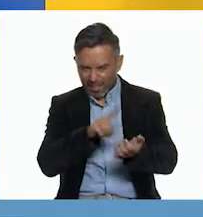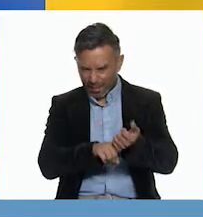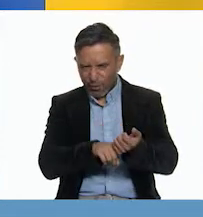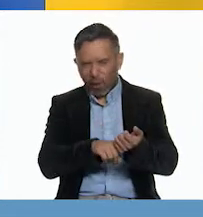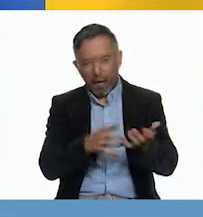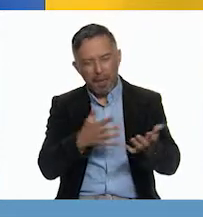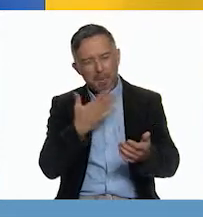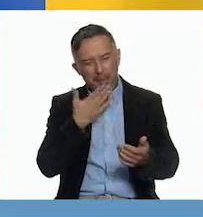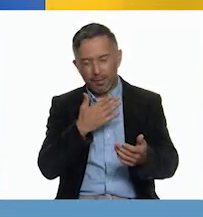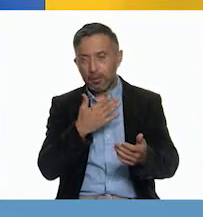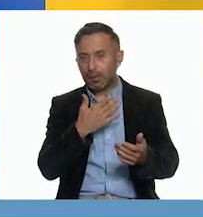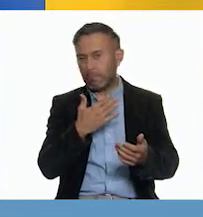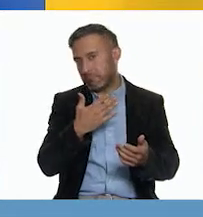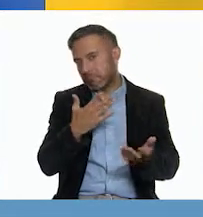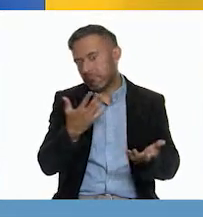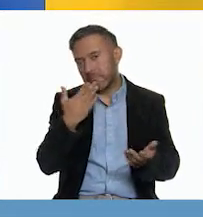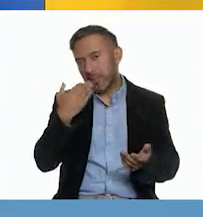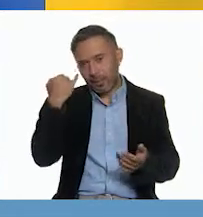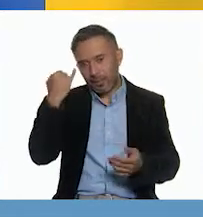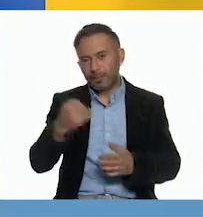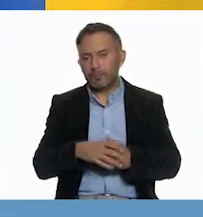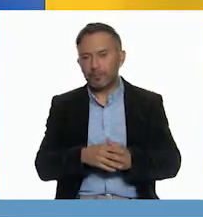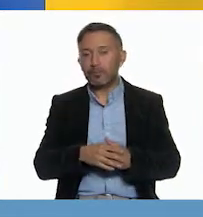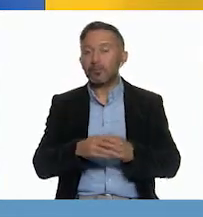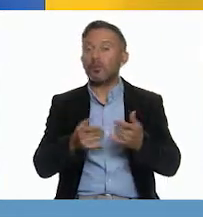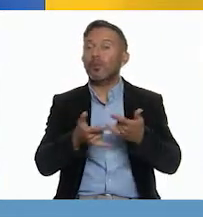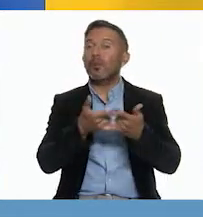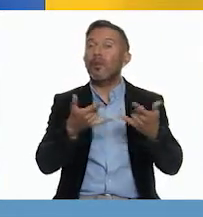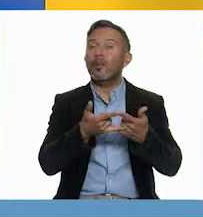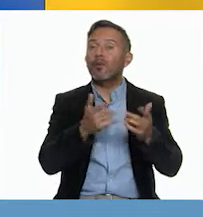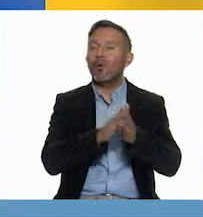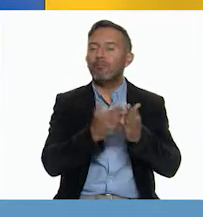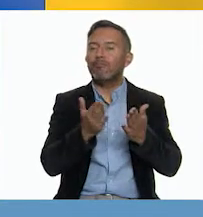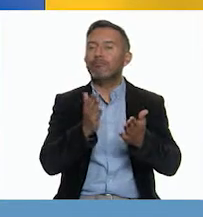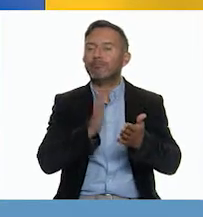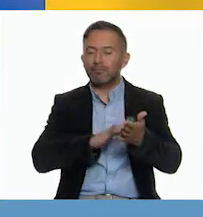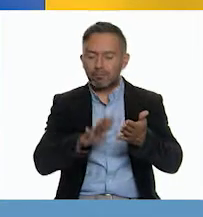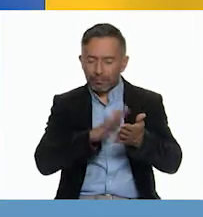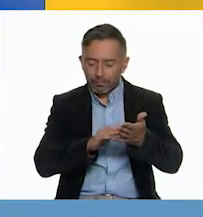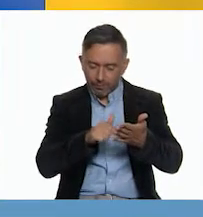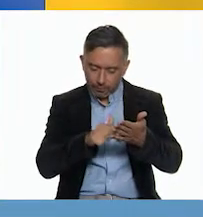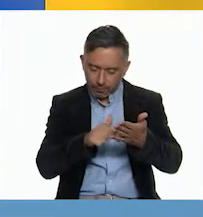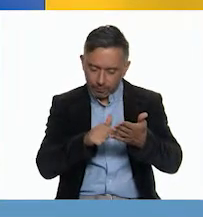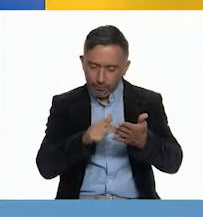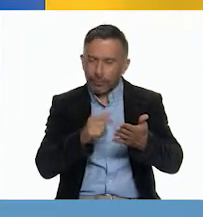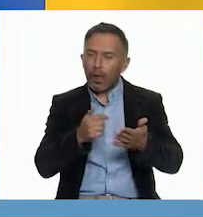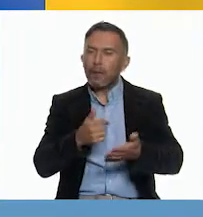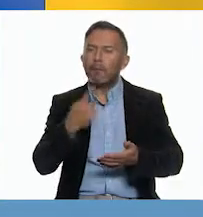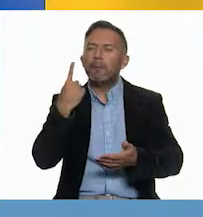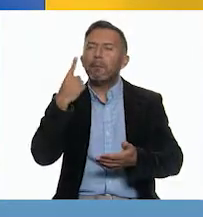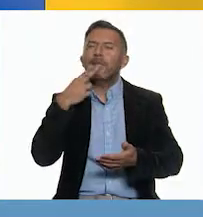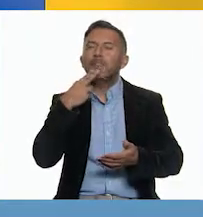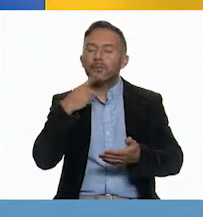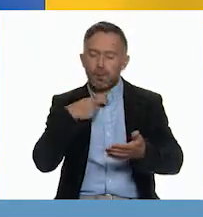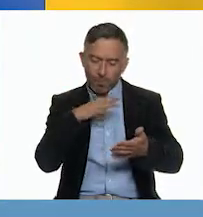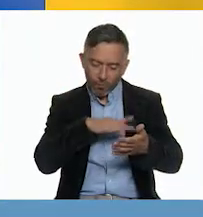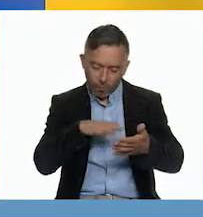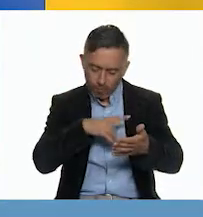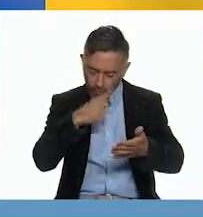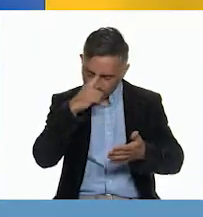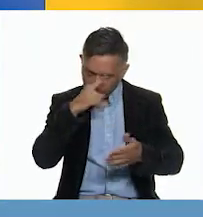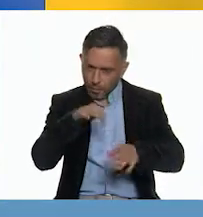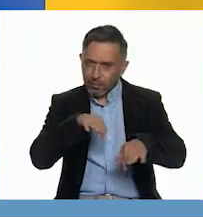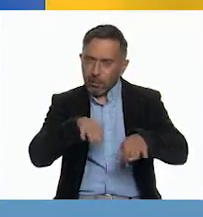lo importante de este cuento, como de toda la literatura, es que nos lleva a pensar, entre otras cosas, en